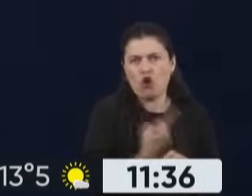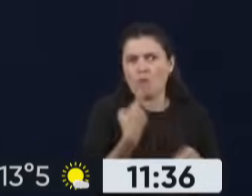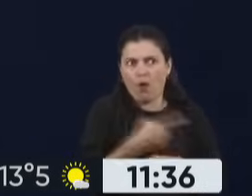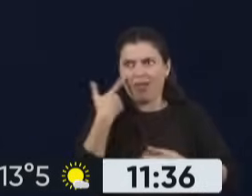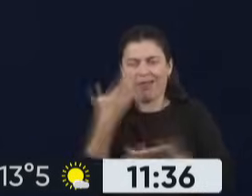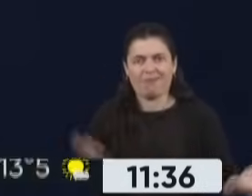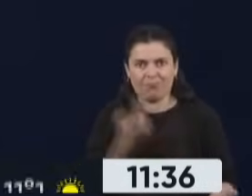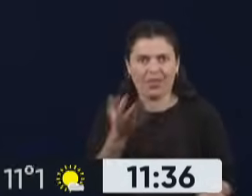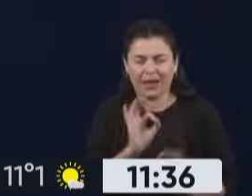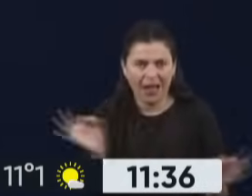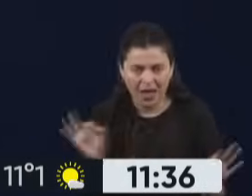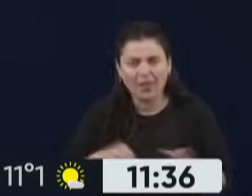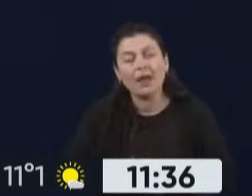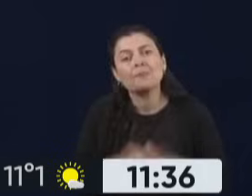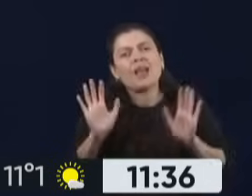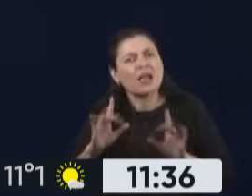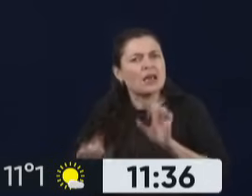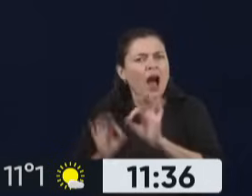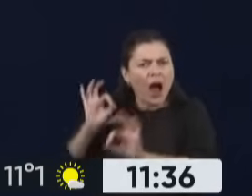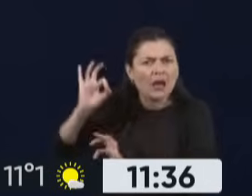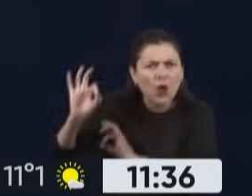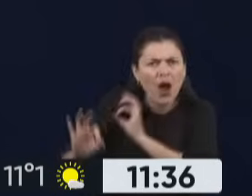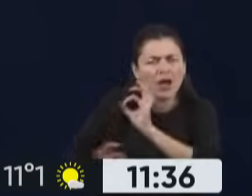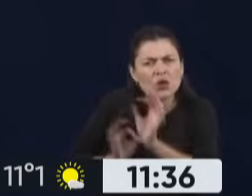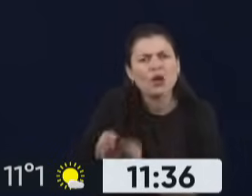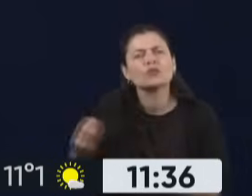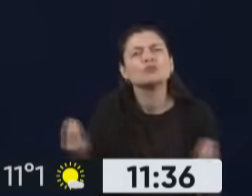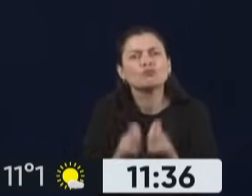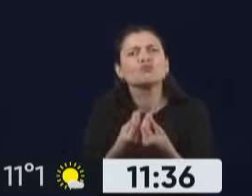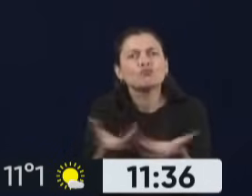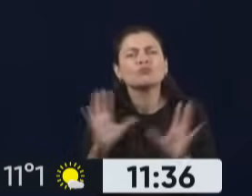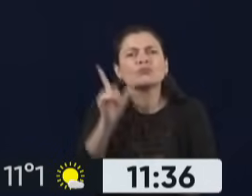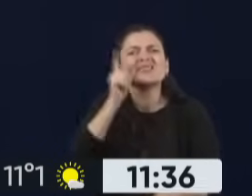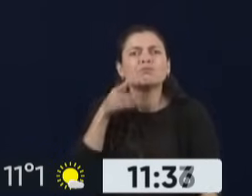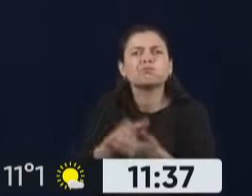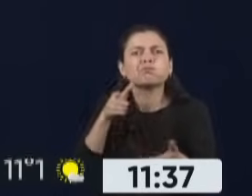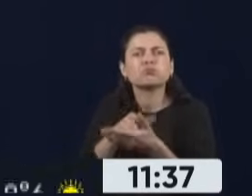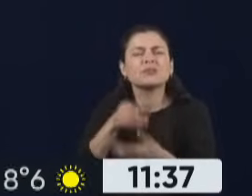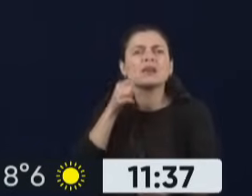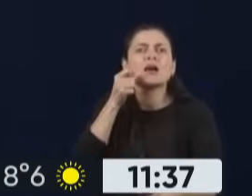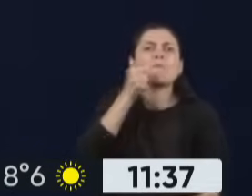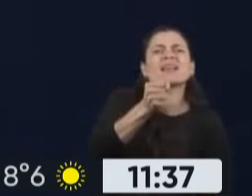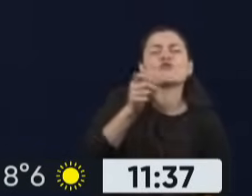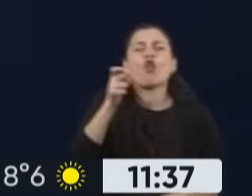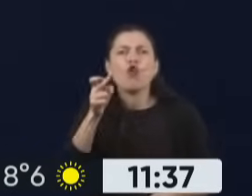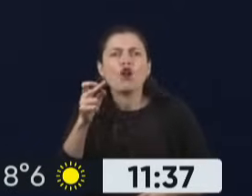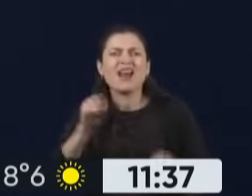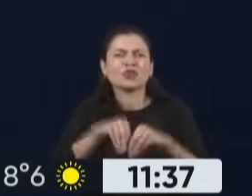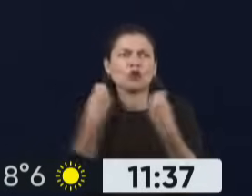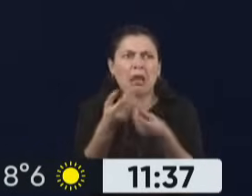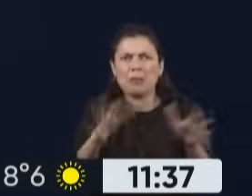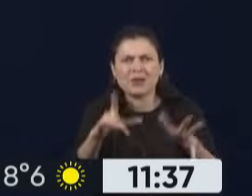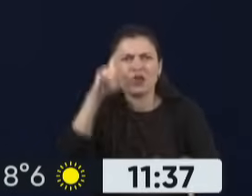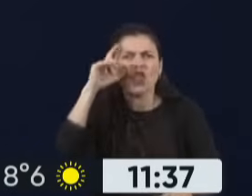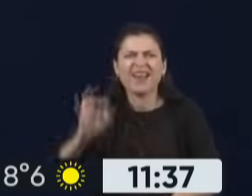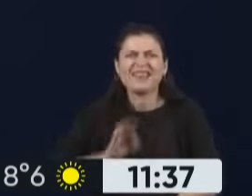economía. Fue tal la aberración que tuvimos cepo cambiario durante casi 10 años, poniendo a las